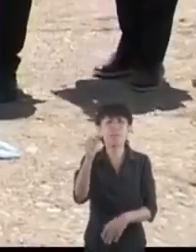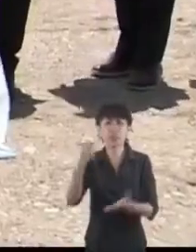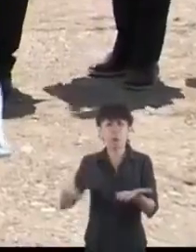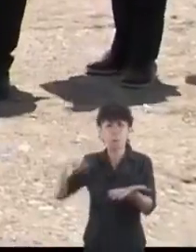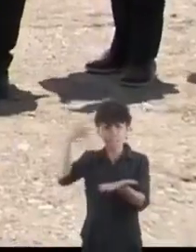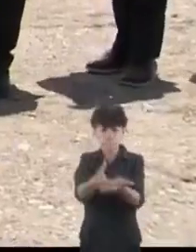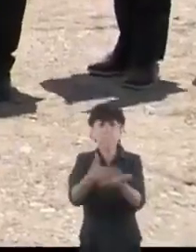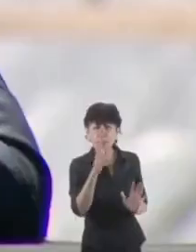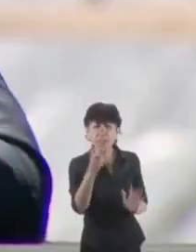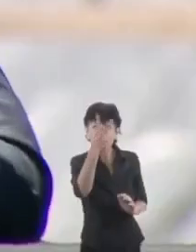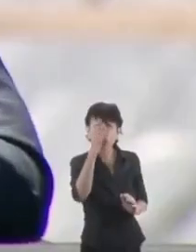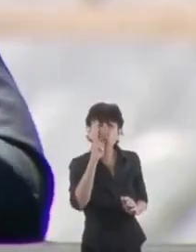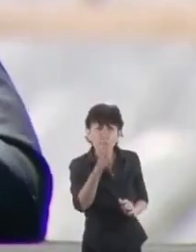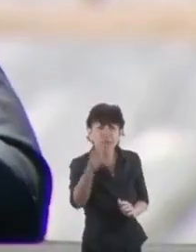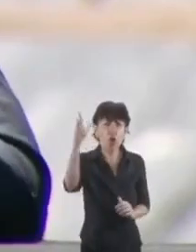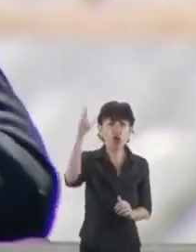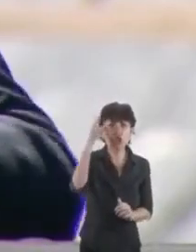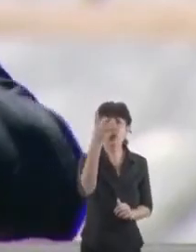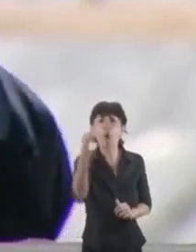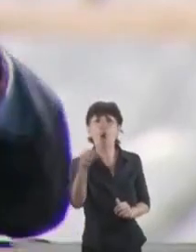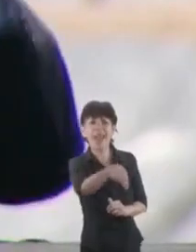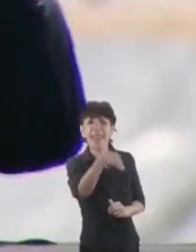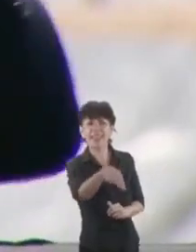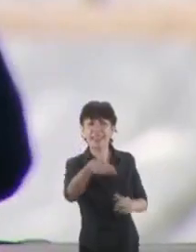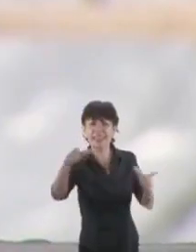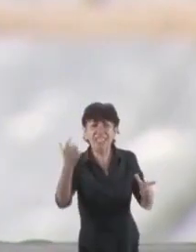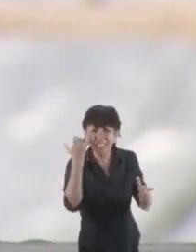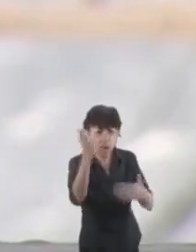ser la 2.840. 2.840 obras